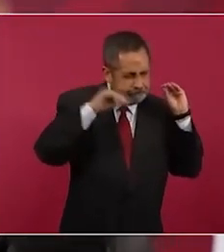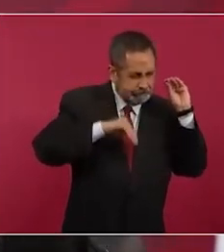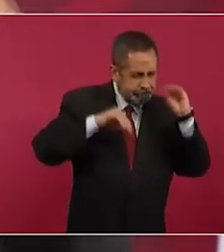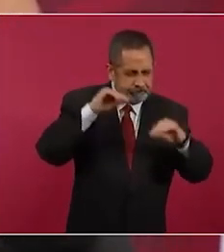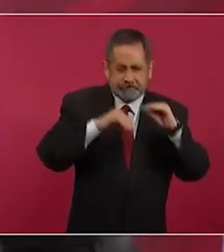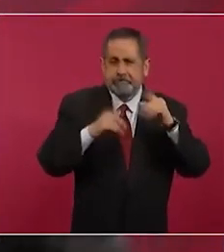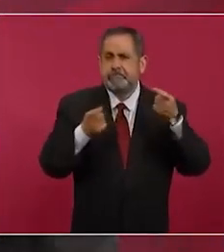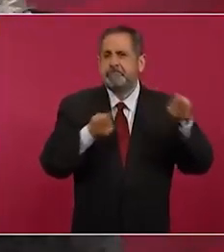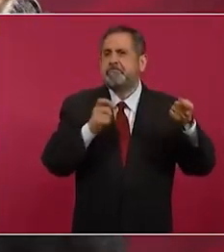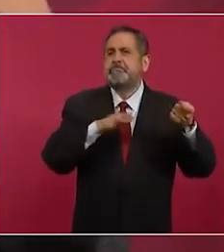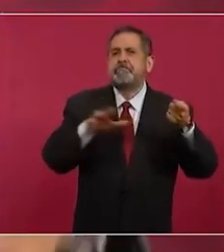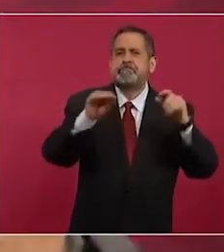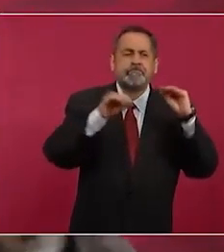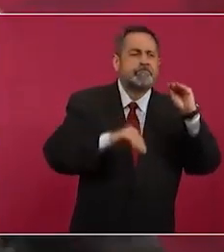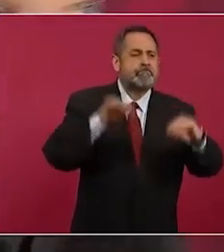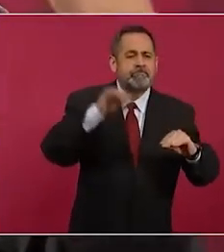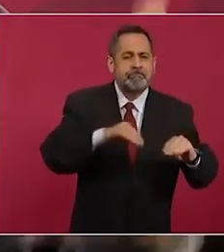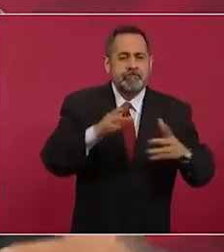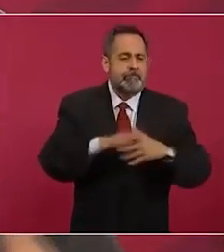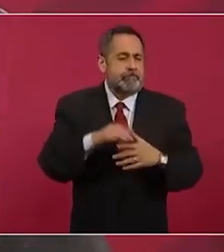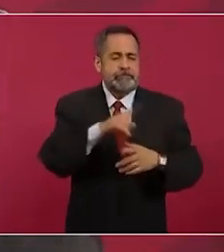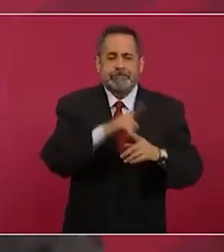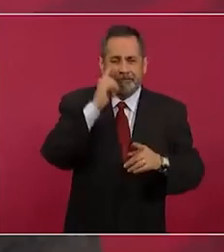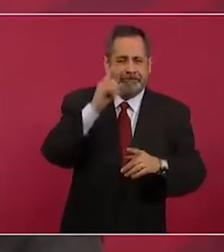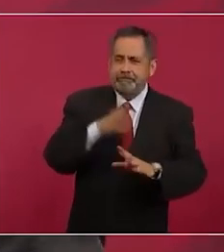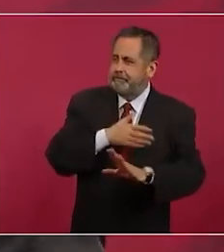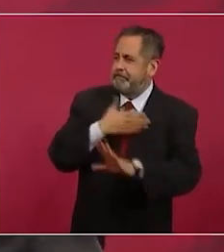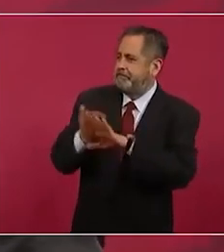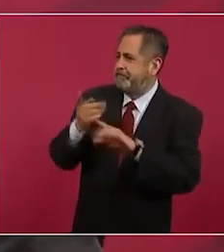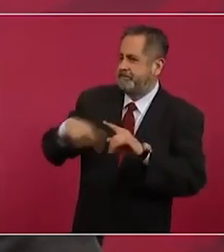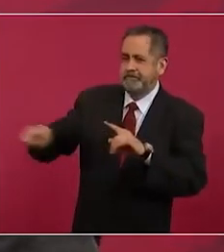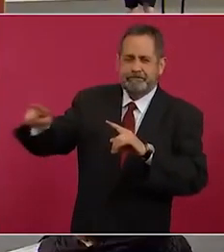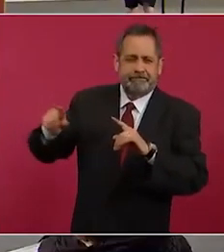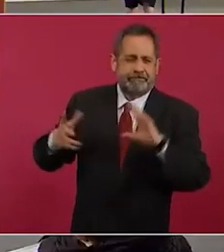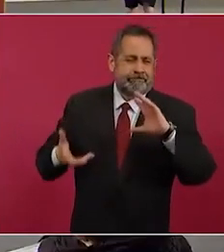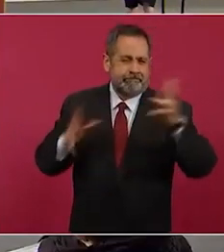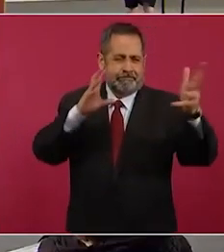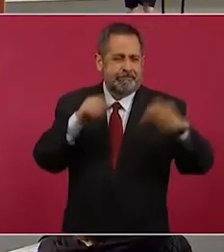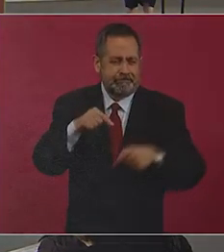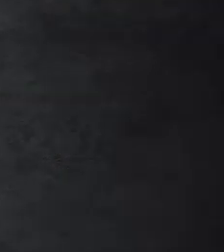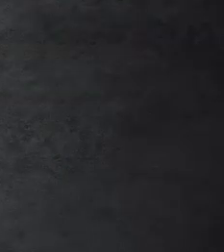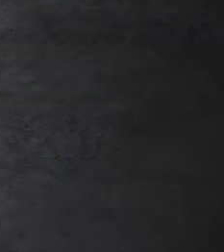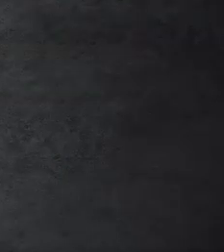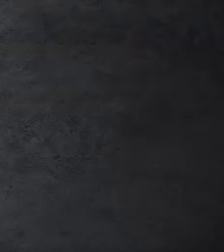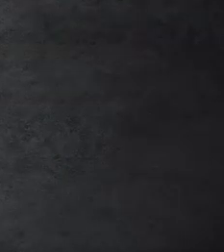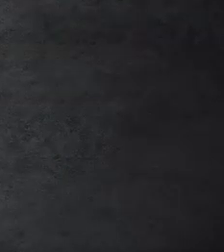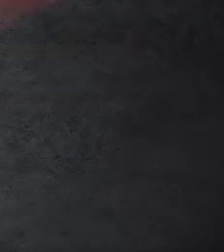ellos. Son golpes, ¿no? Muy fuertes.